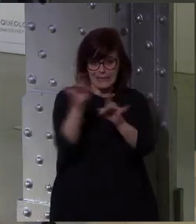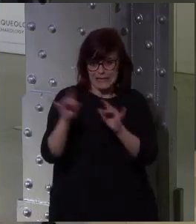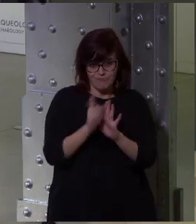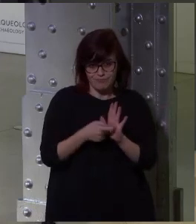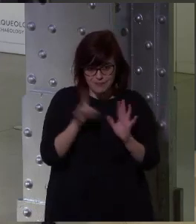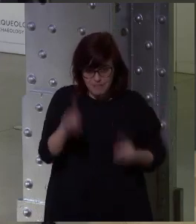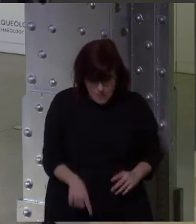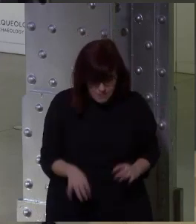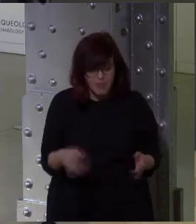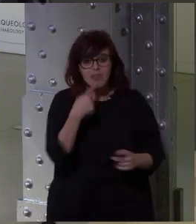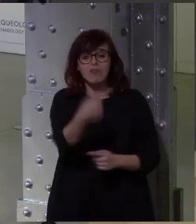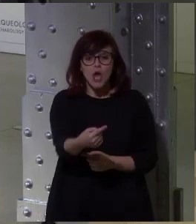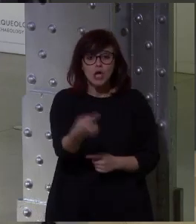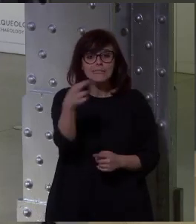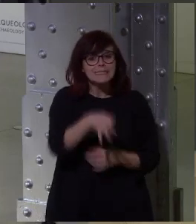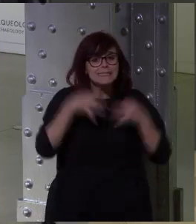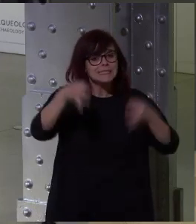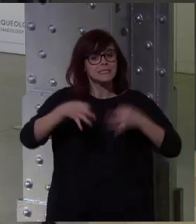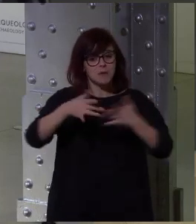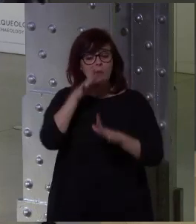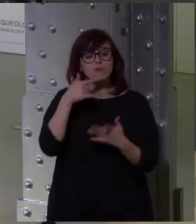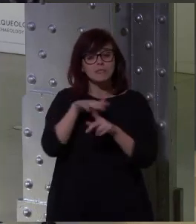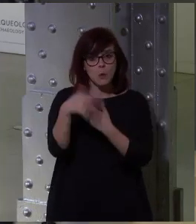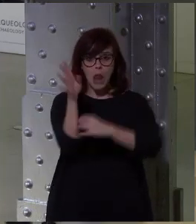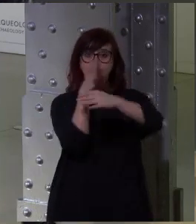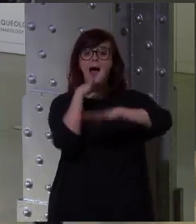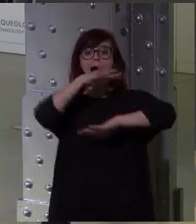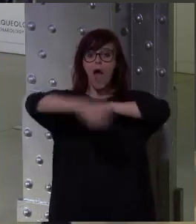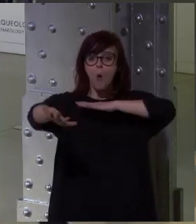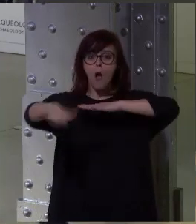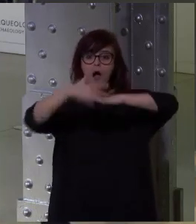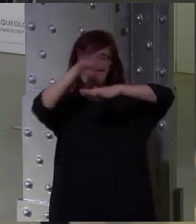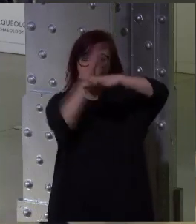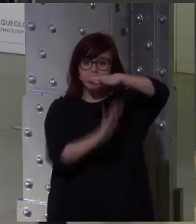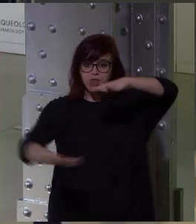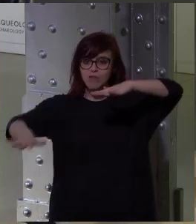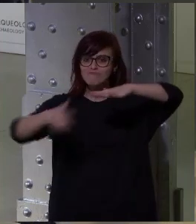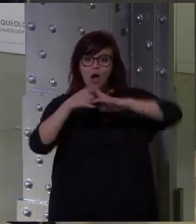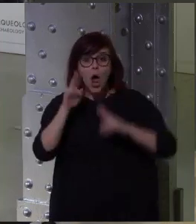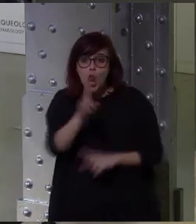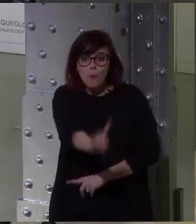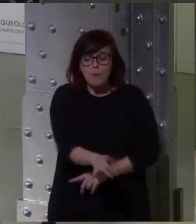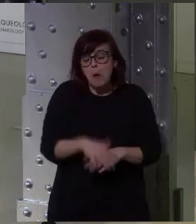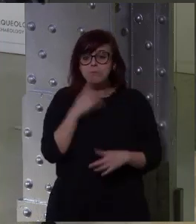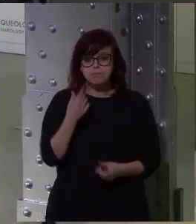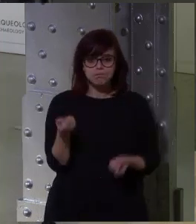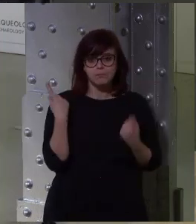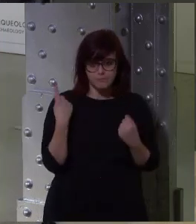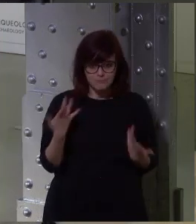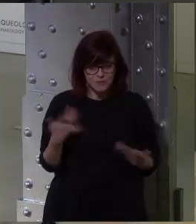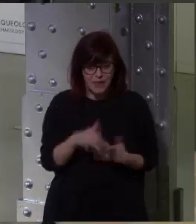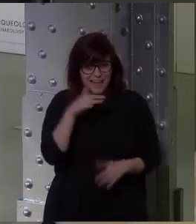Y sucede, siempre lo digo, porque está pasando debajo del agua y no lo vemos. Seguro casi ninguna persona